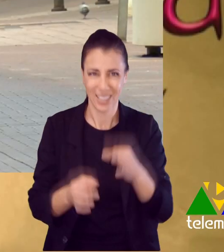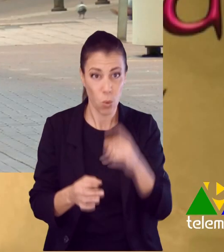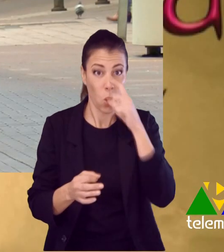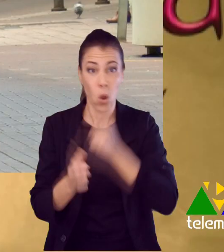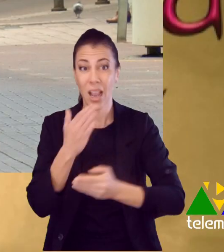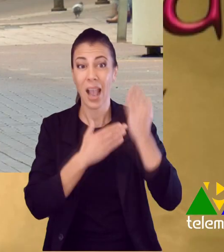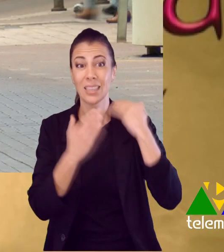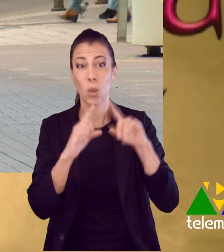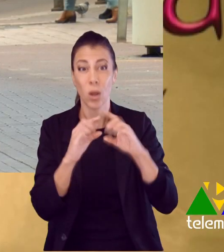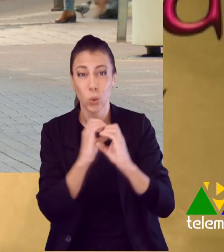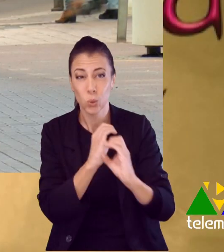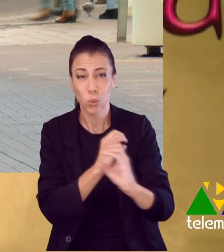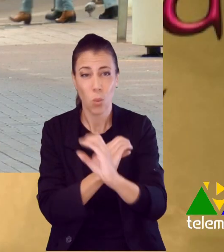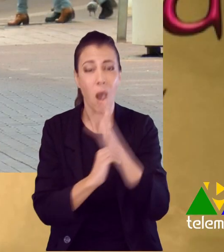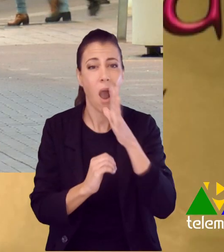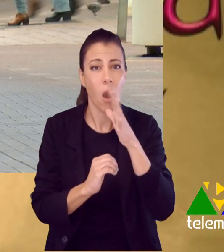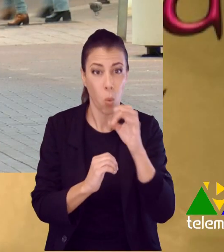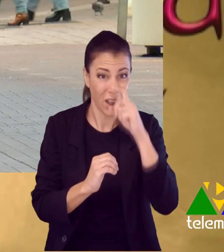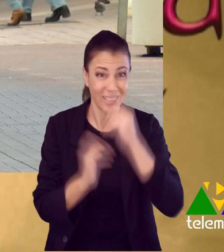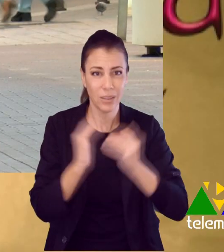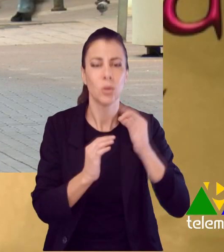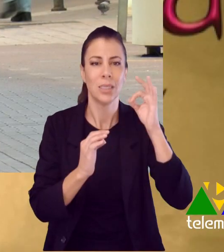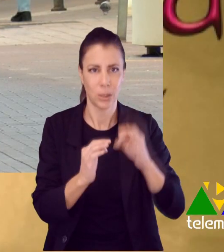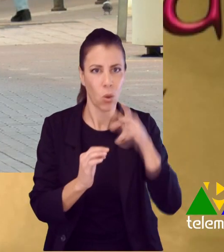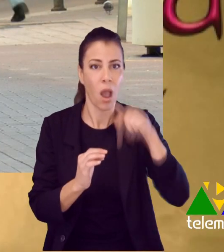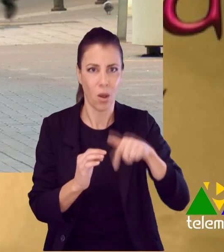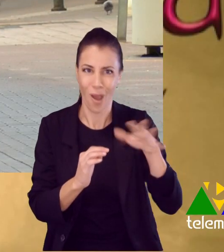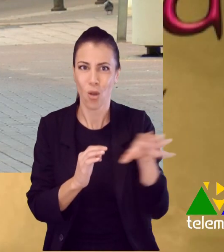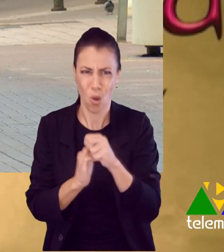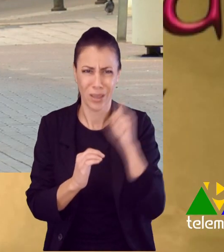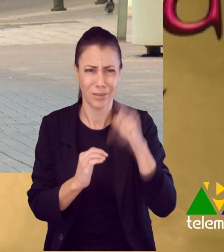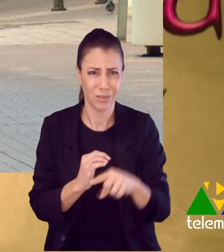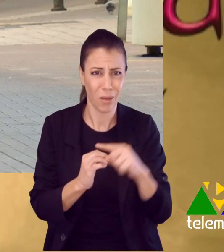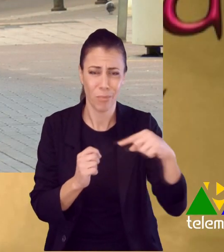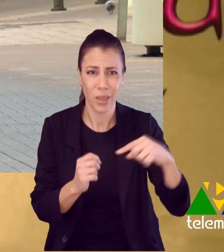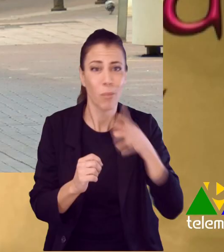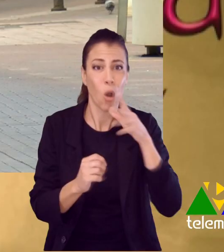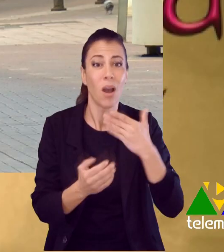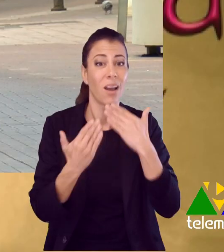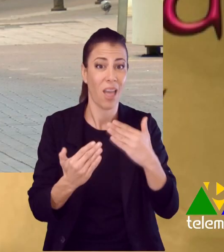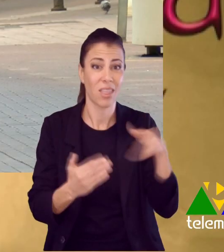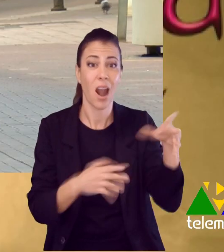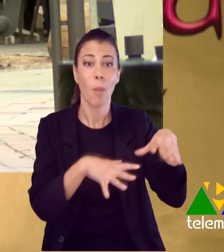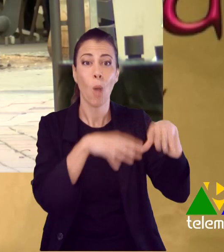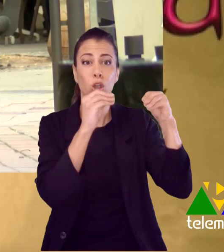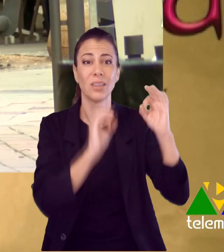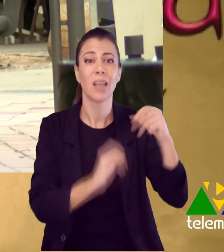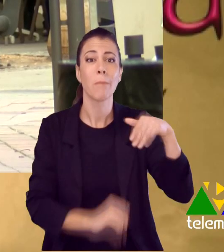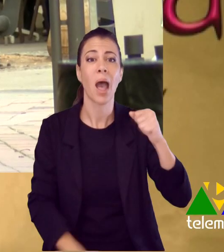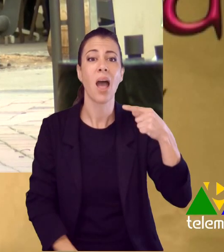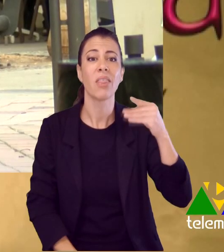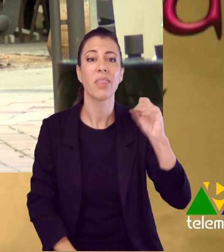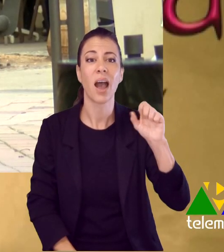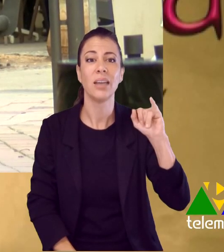antiguas canalizaciones, de esas antiguas acequias provenientes de los montes del Magdalite. Es decir,